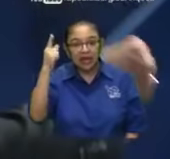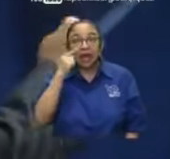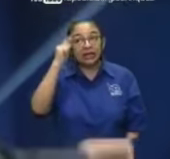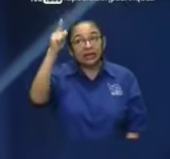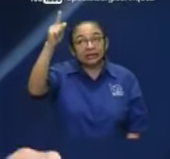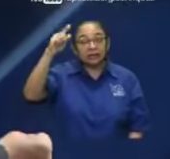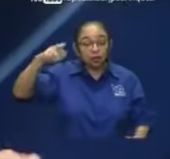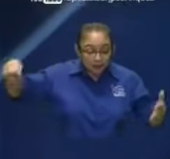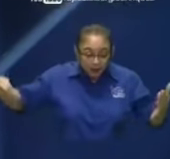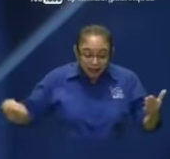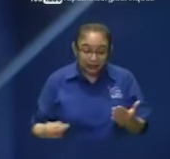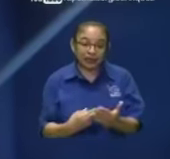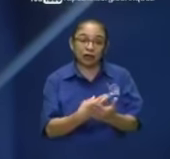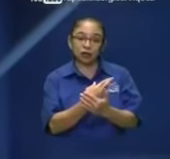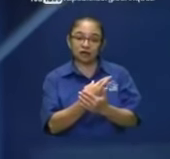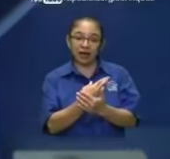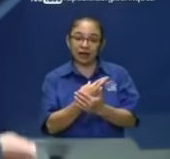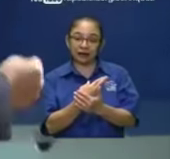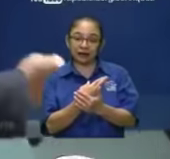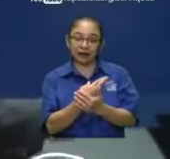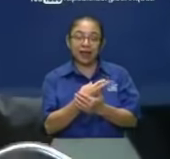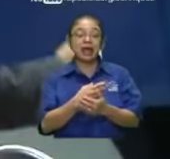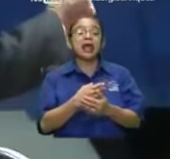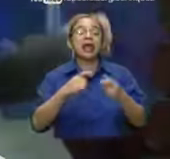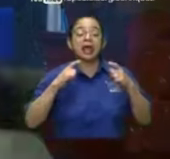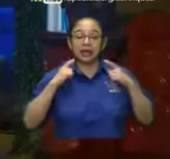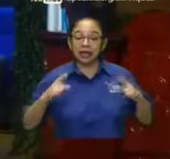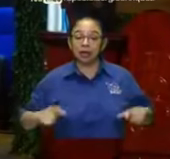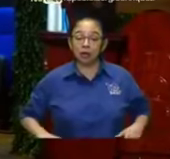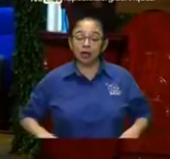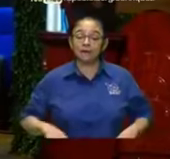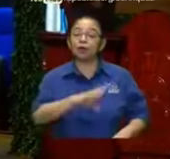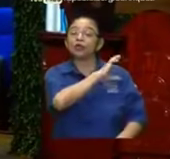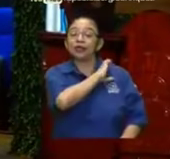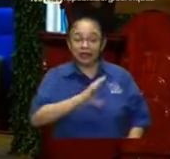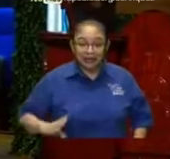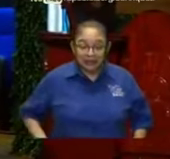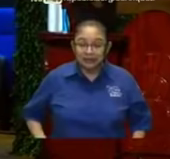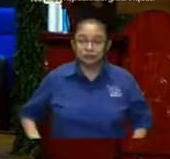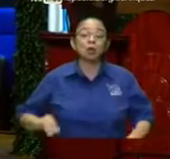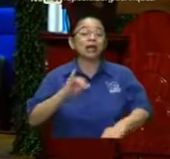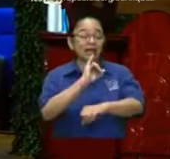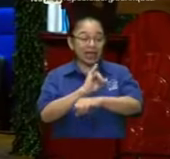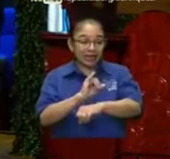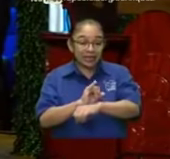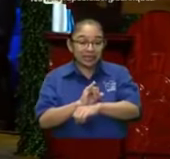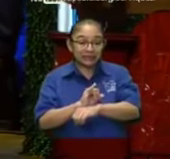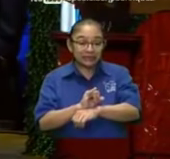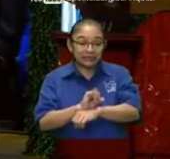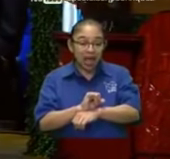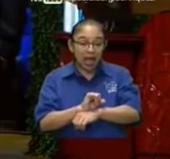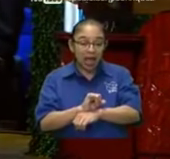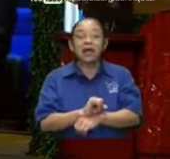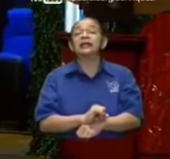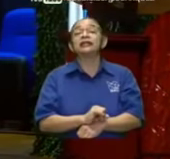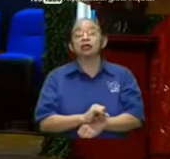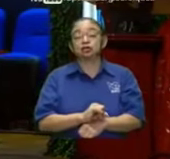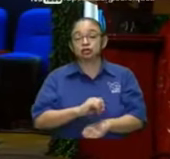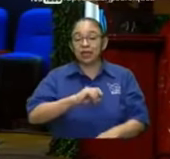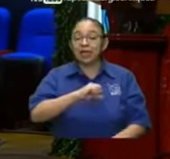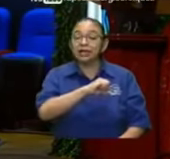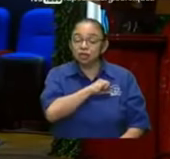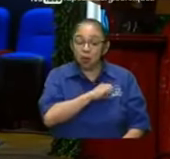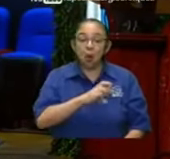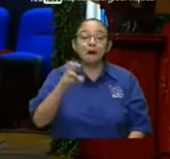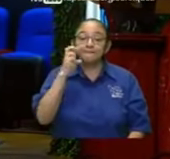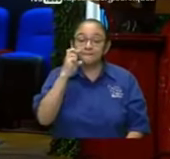ir renovando. Tiene que ser renovado en el cuerpo de Cristo. Tiene que haber un renuevo de la paternidad. Tanto de los que fungen como padres como los que somos